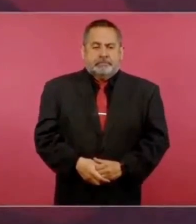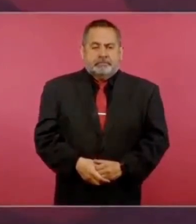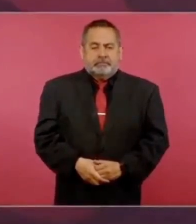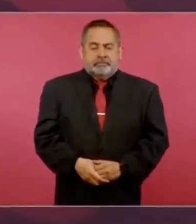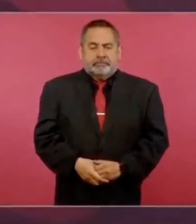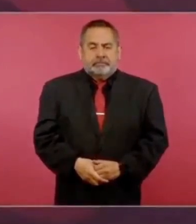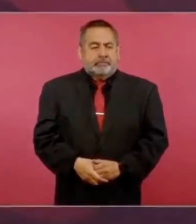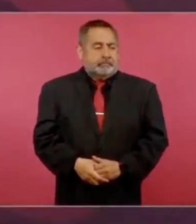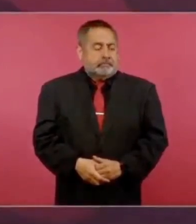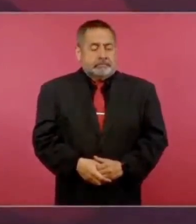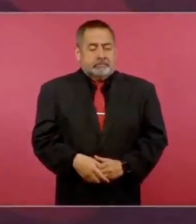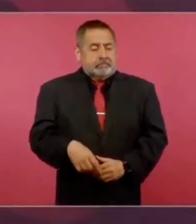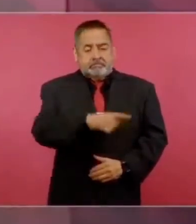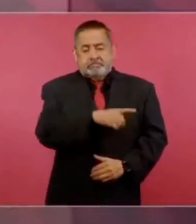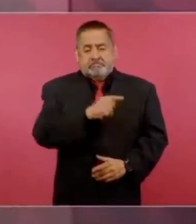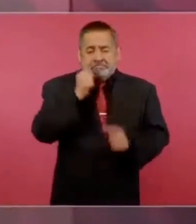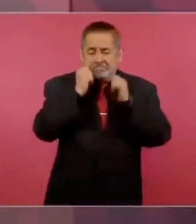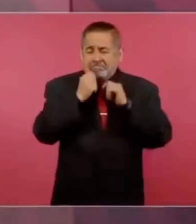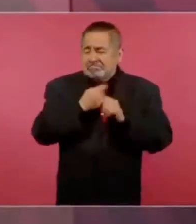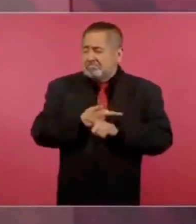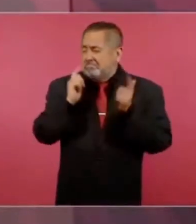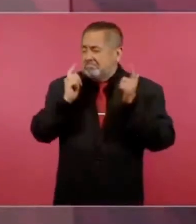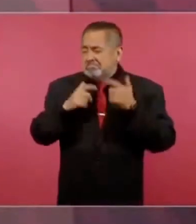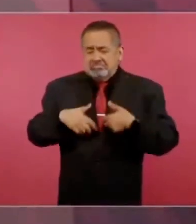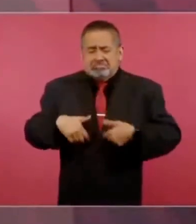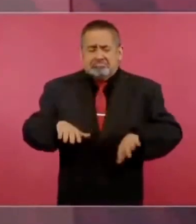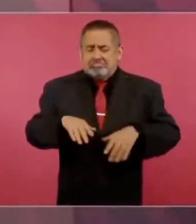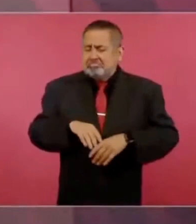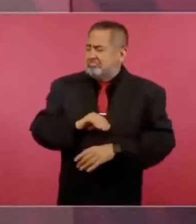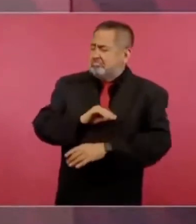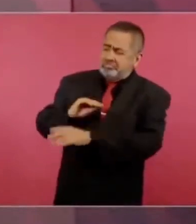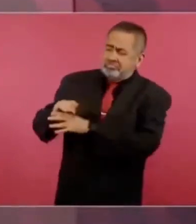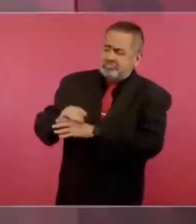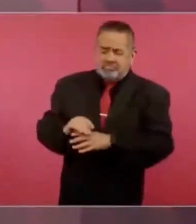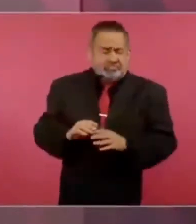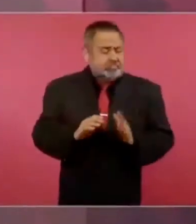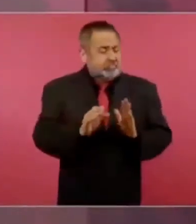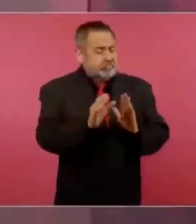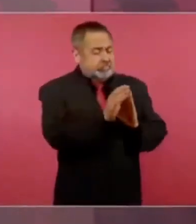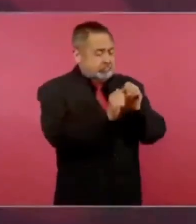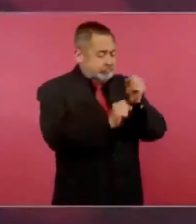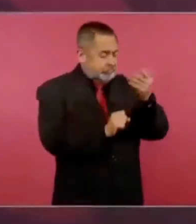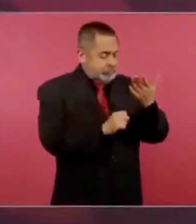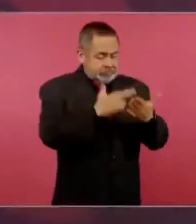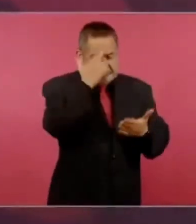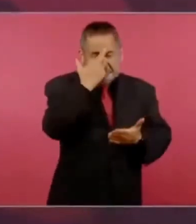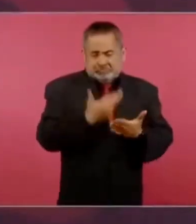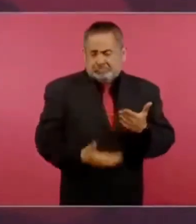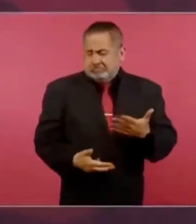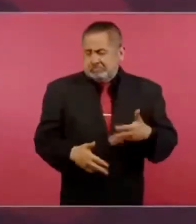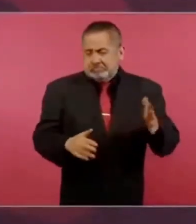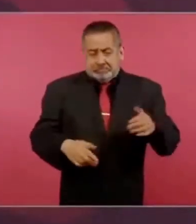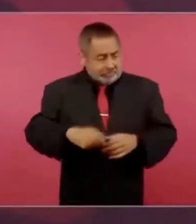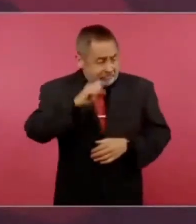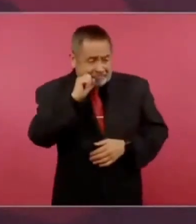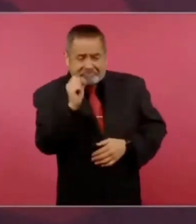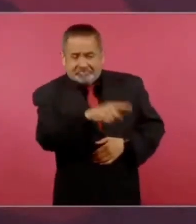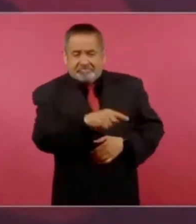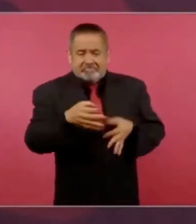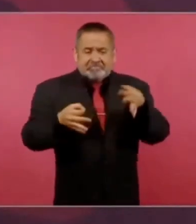hacían lo que querían. Bueno, lo siguen haciendo. Violan la Constitución. Los ministros.